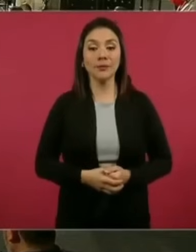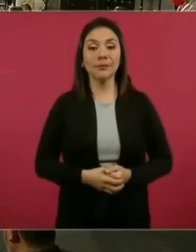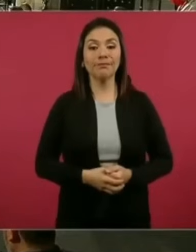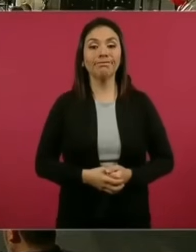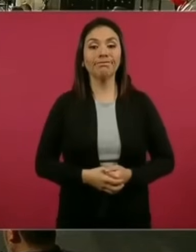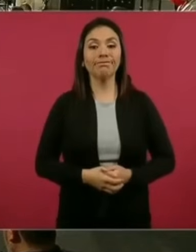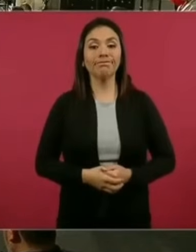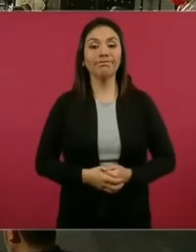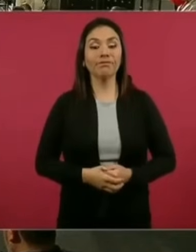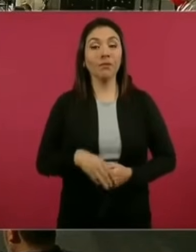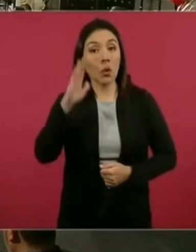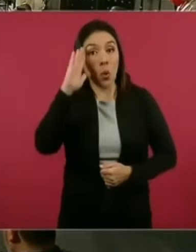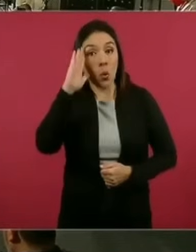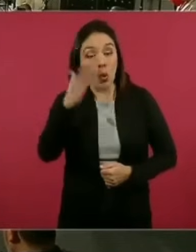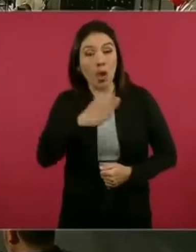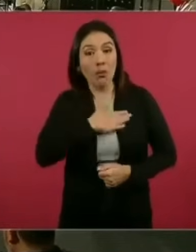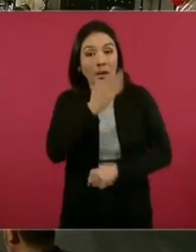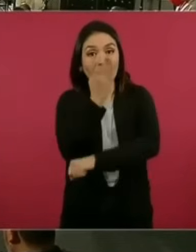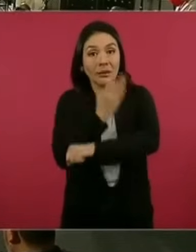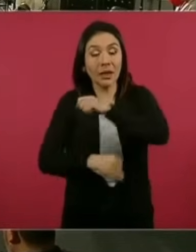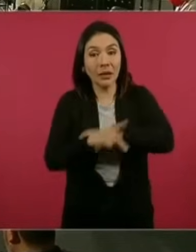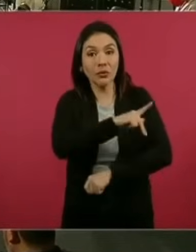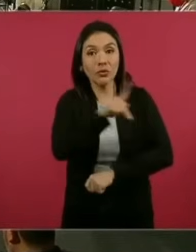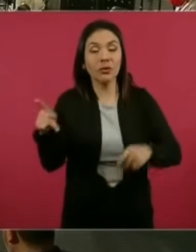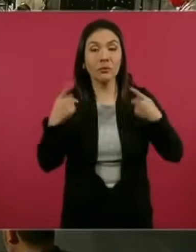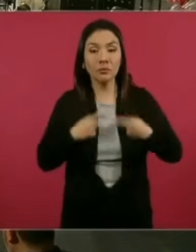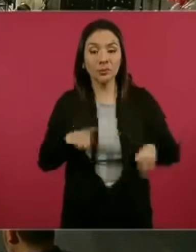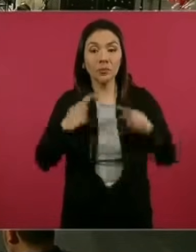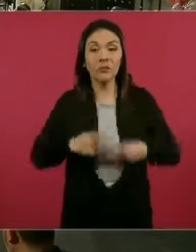Hola, ¿qué tal? Muy buenas tardes a todos.